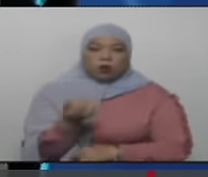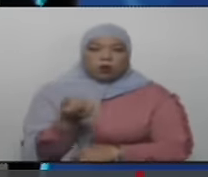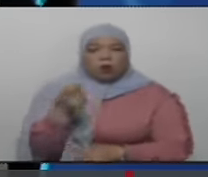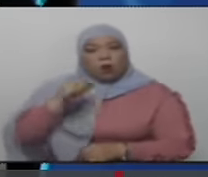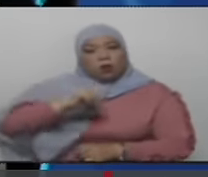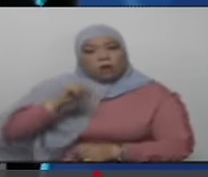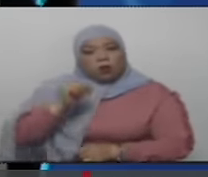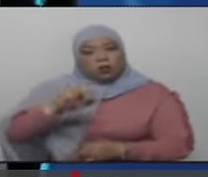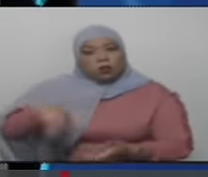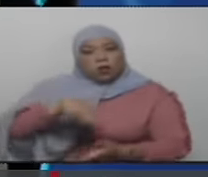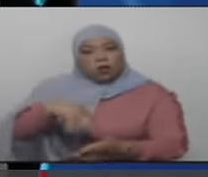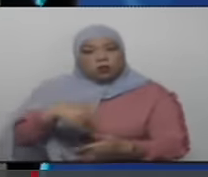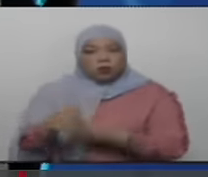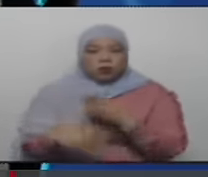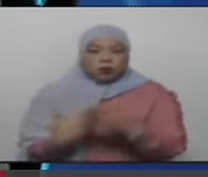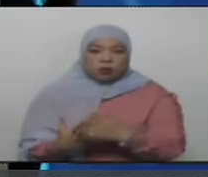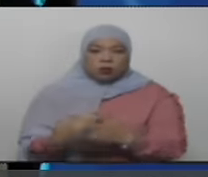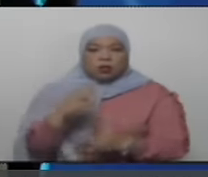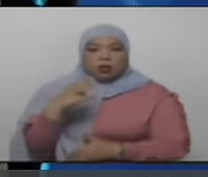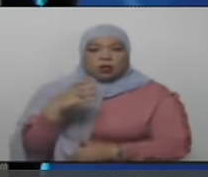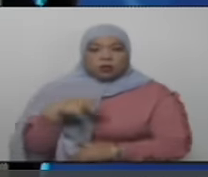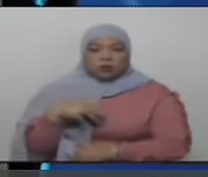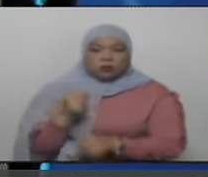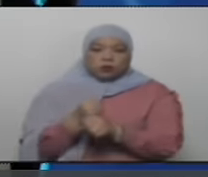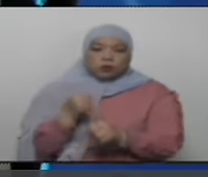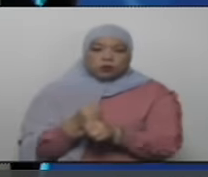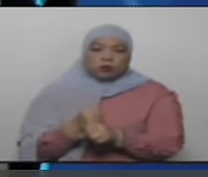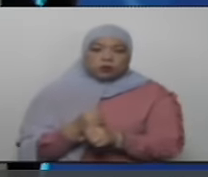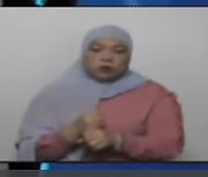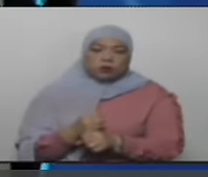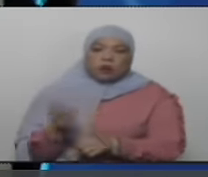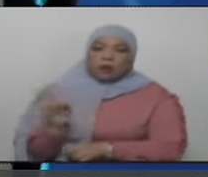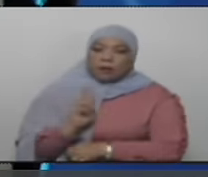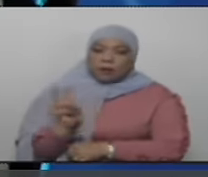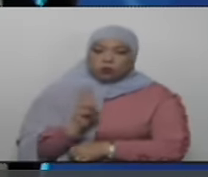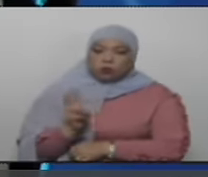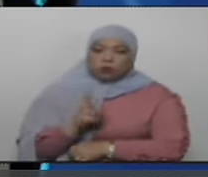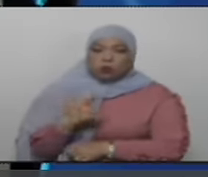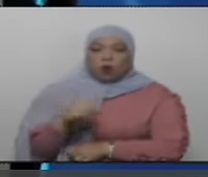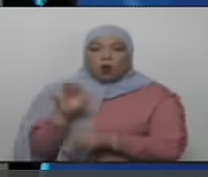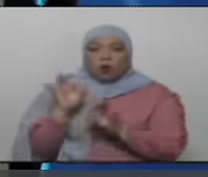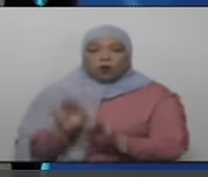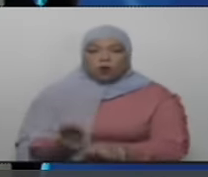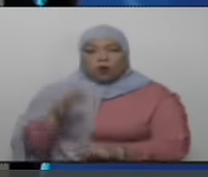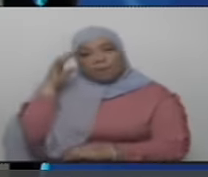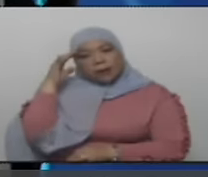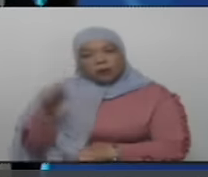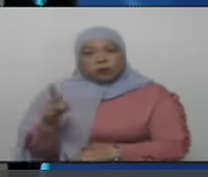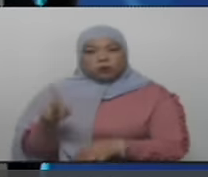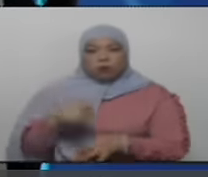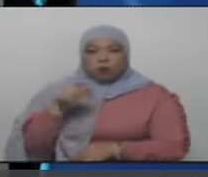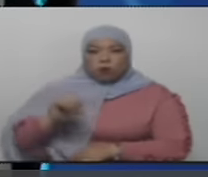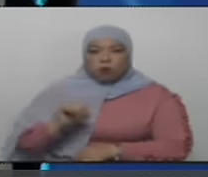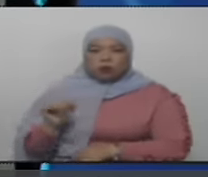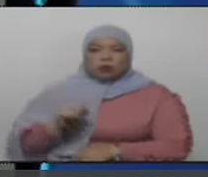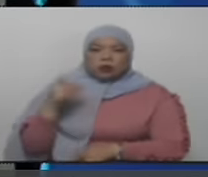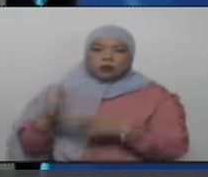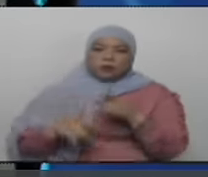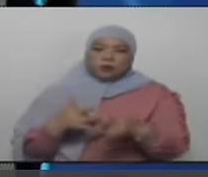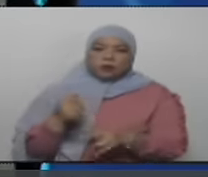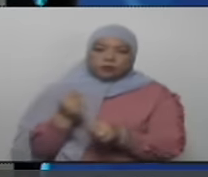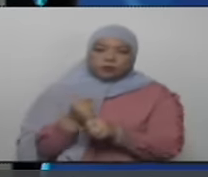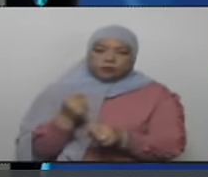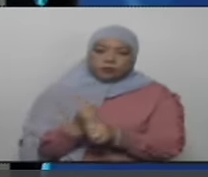Policía Nacional Bolivariana, del SEBIN, del DGCIN, porque Venezuela tiene fuerzas militares, policiales y de seguridad que